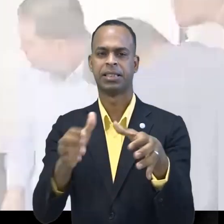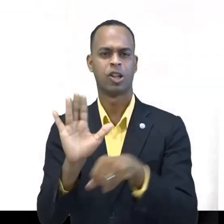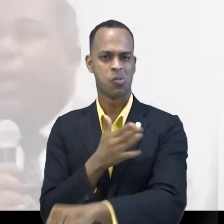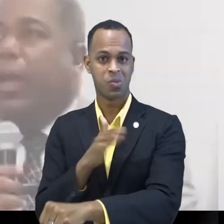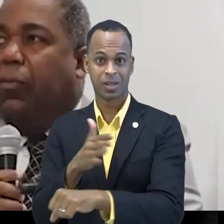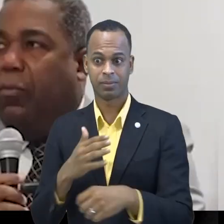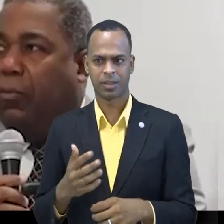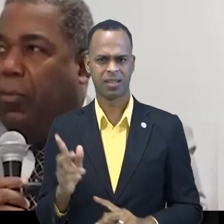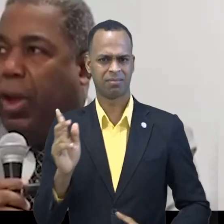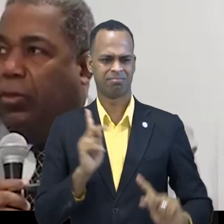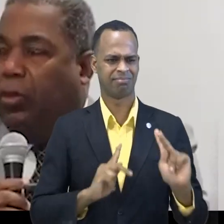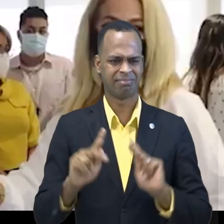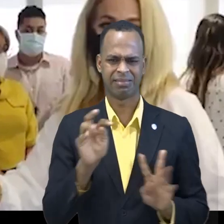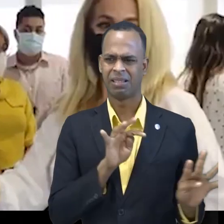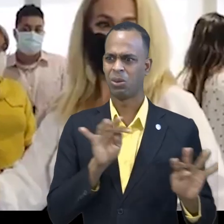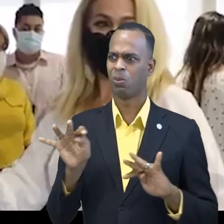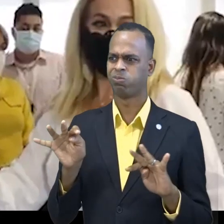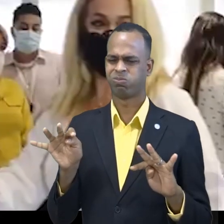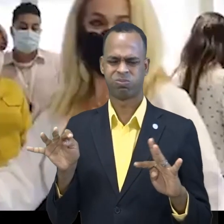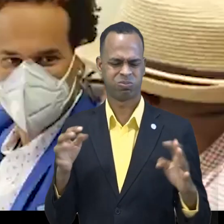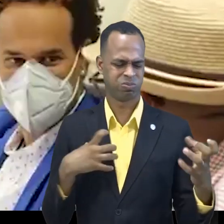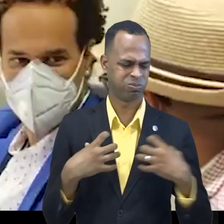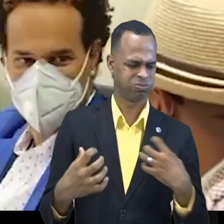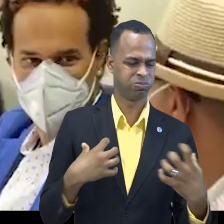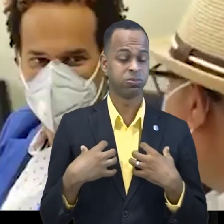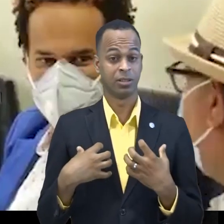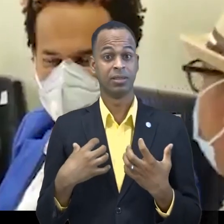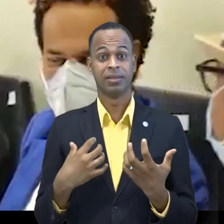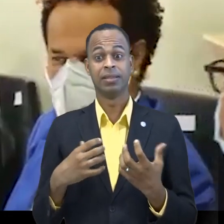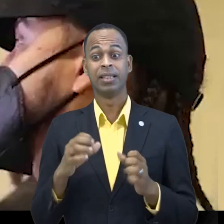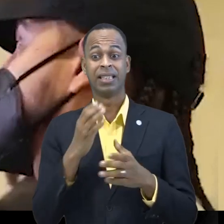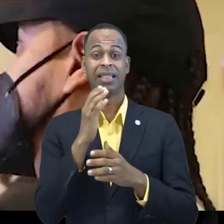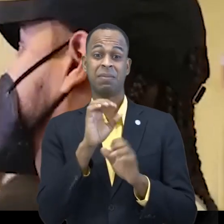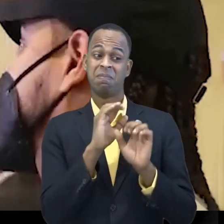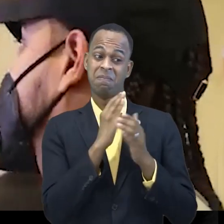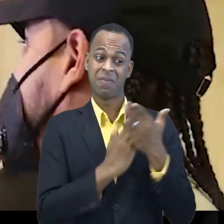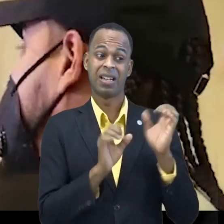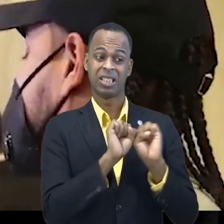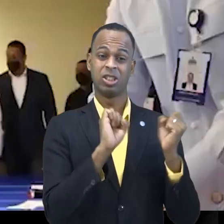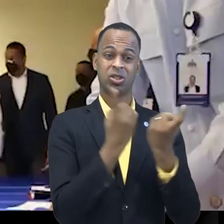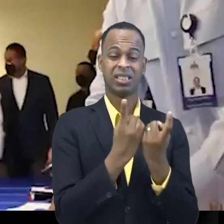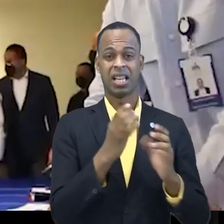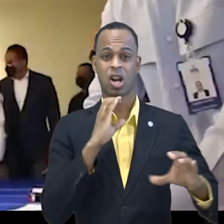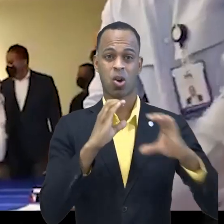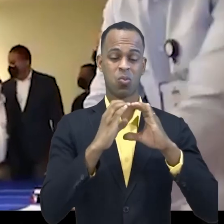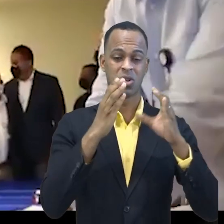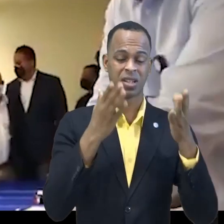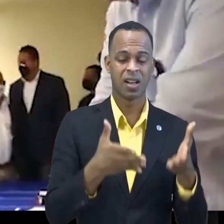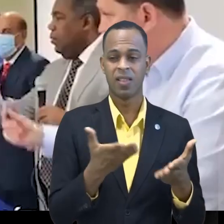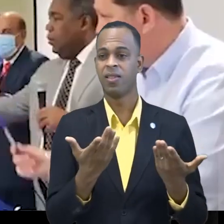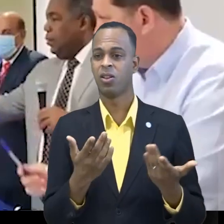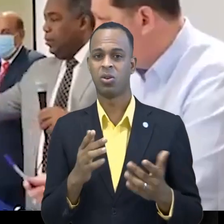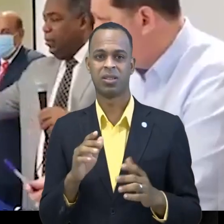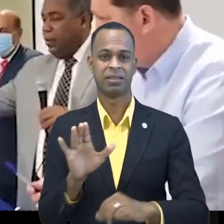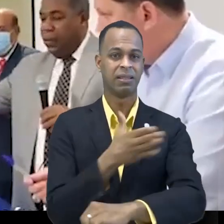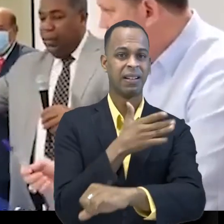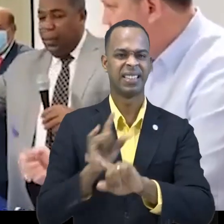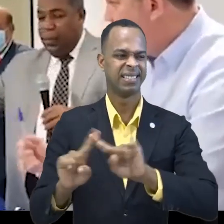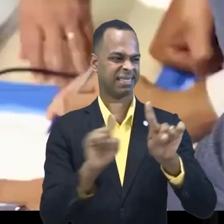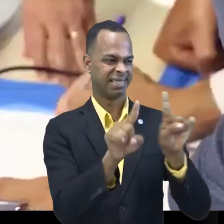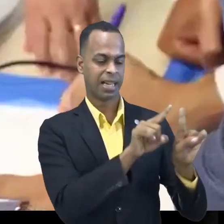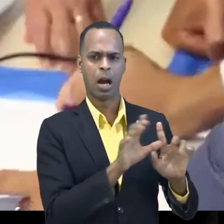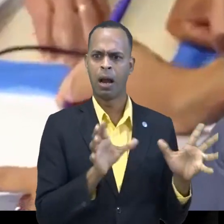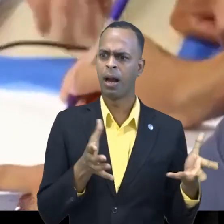70 agrupaciones de música popular. Las críticas y quejas encontraron el respaldo de gran parte de la sociedad, comunicadores,